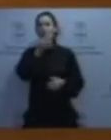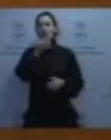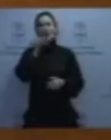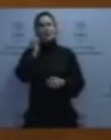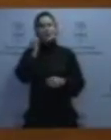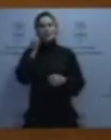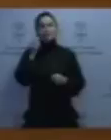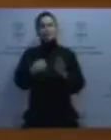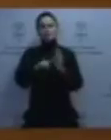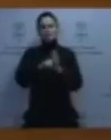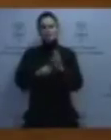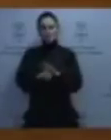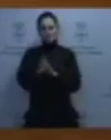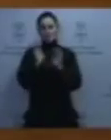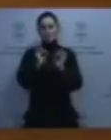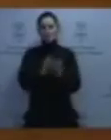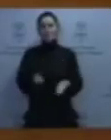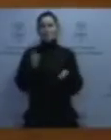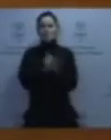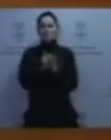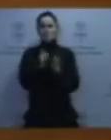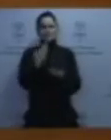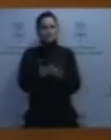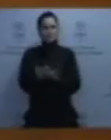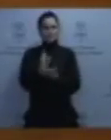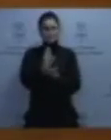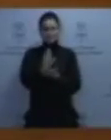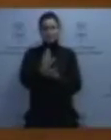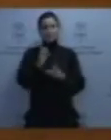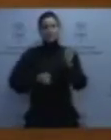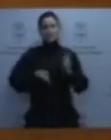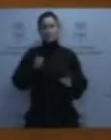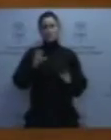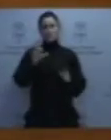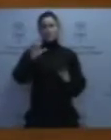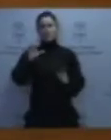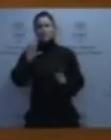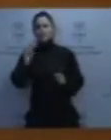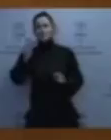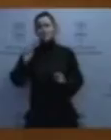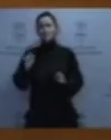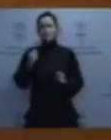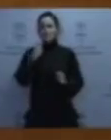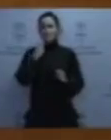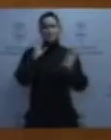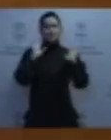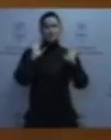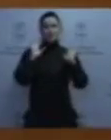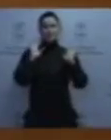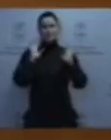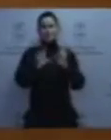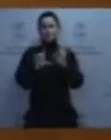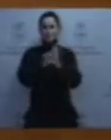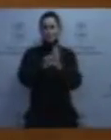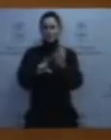figurando. Automáticamente se reavivó la propuesta y el gerente del SESPA salió al paso excusándose en el mandato de esta